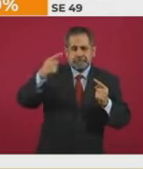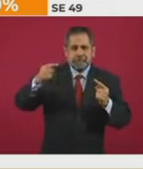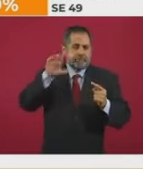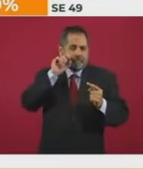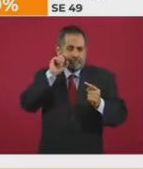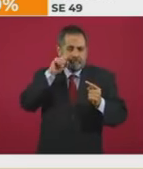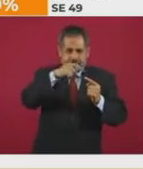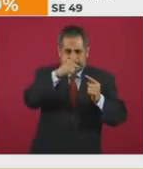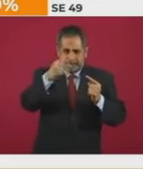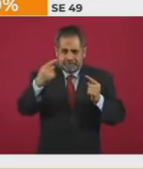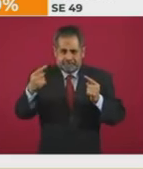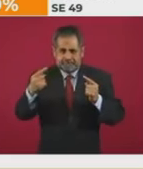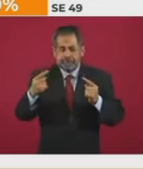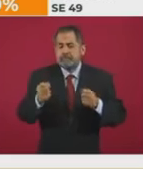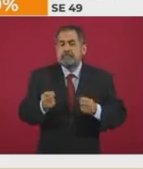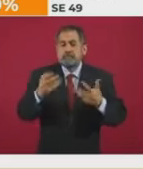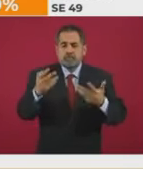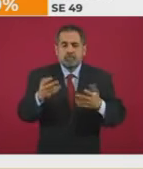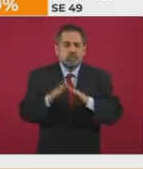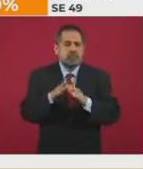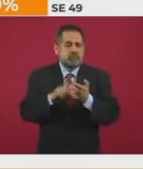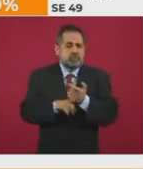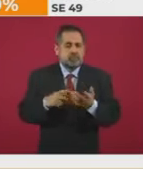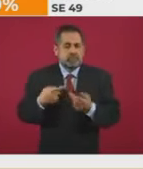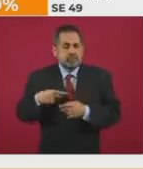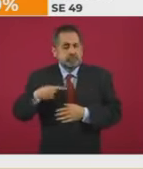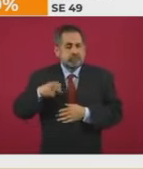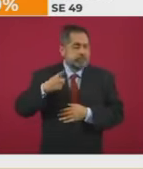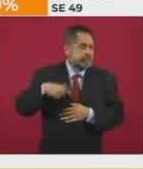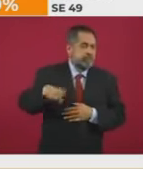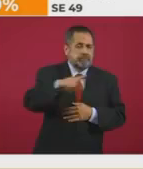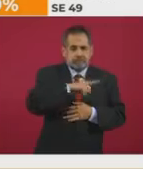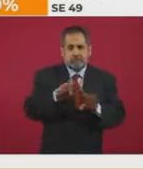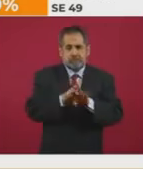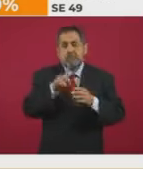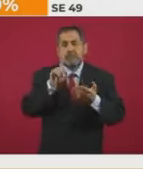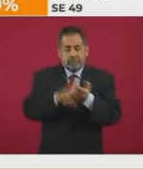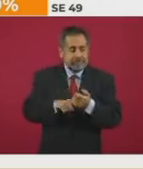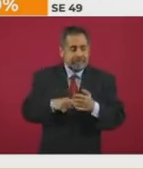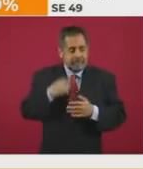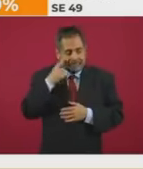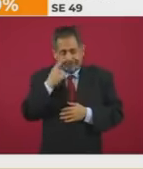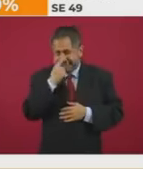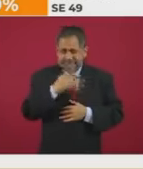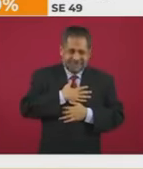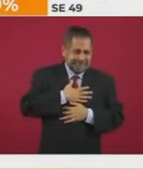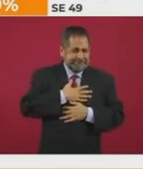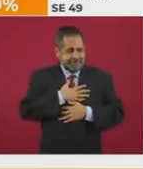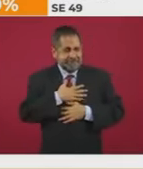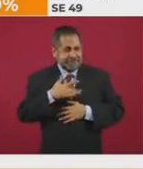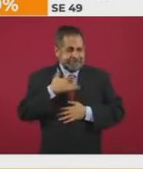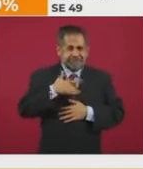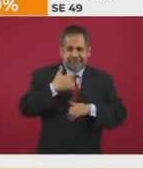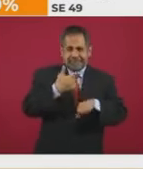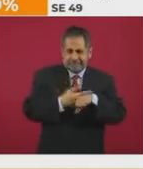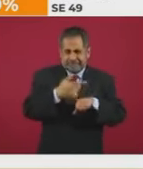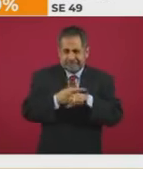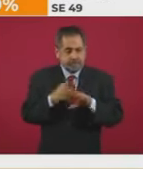esto es la proporción, el porcentaje de personas que teniendo los síntomas de COVID, habiendo sido estudiados con